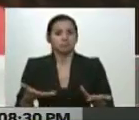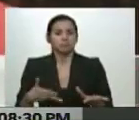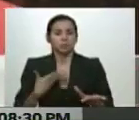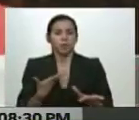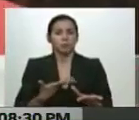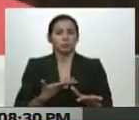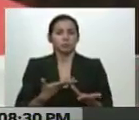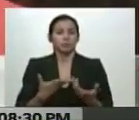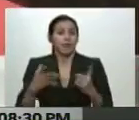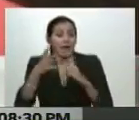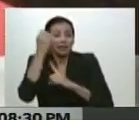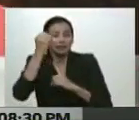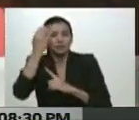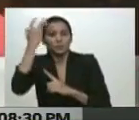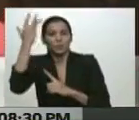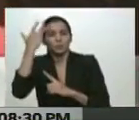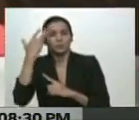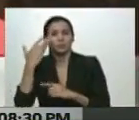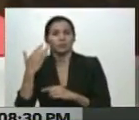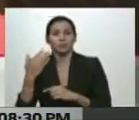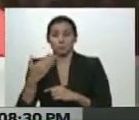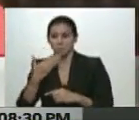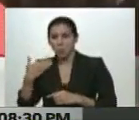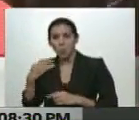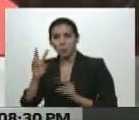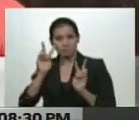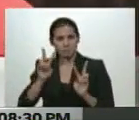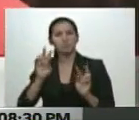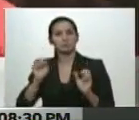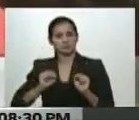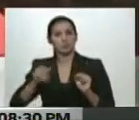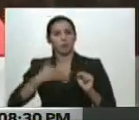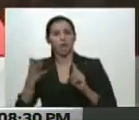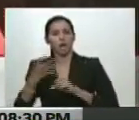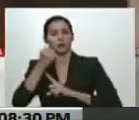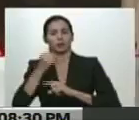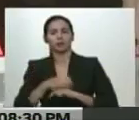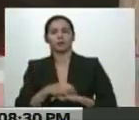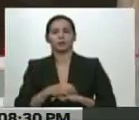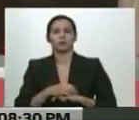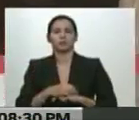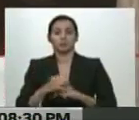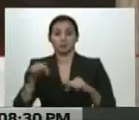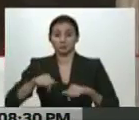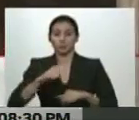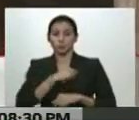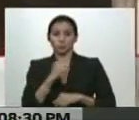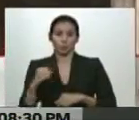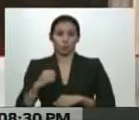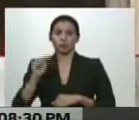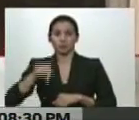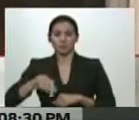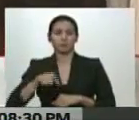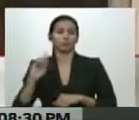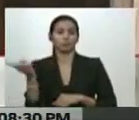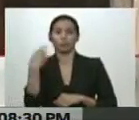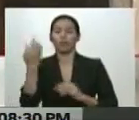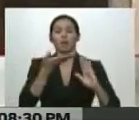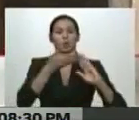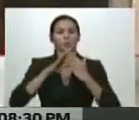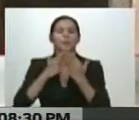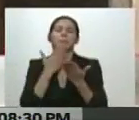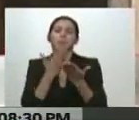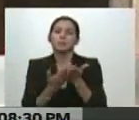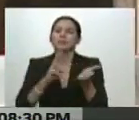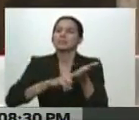sueño que de hace poco se viene dando, y no tanto para acá, sino para la comunidad completa. ¿Qué es lo que están pidiendo?